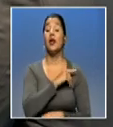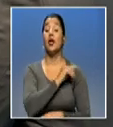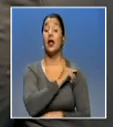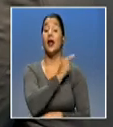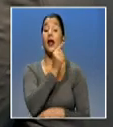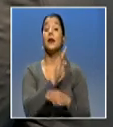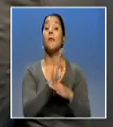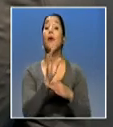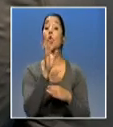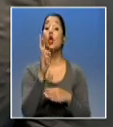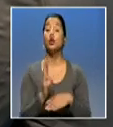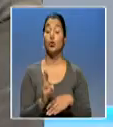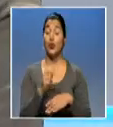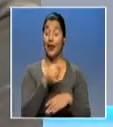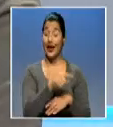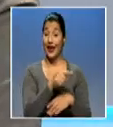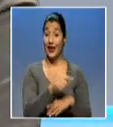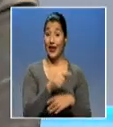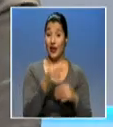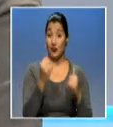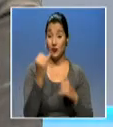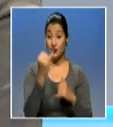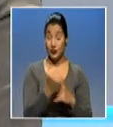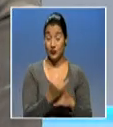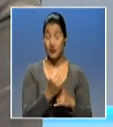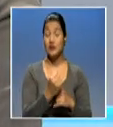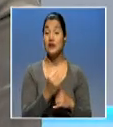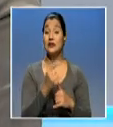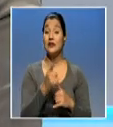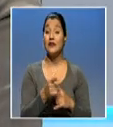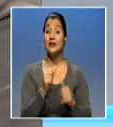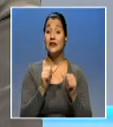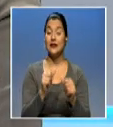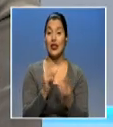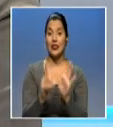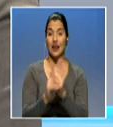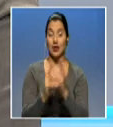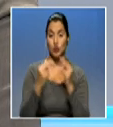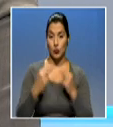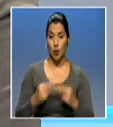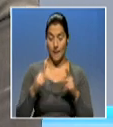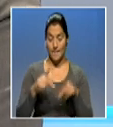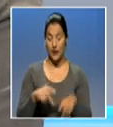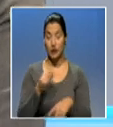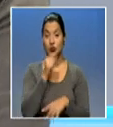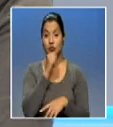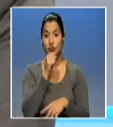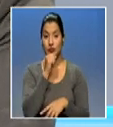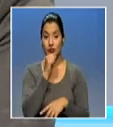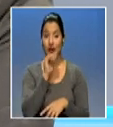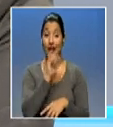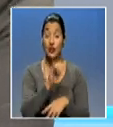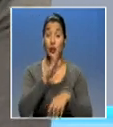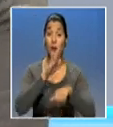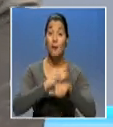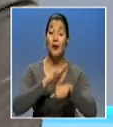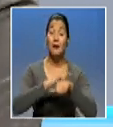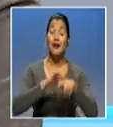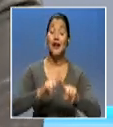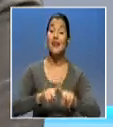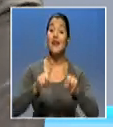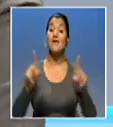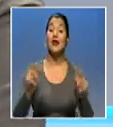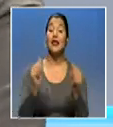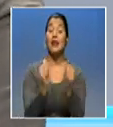por la Convención Interamericana para la Protección de los Derechos Humanos de la Persona Adulta Mayor. Eso hace una diferencia con respecto